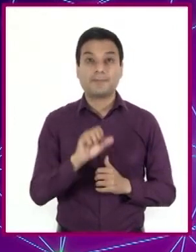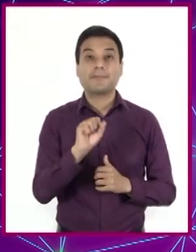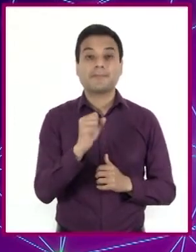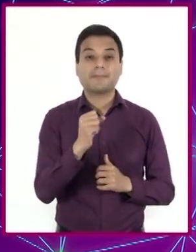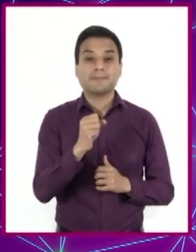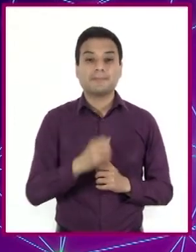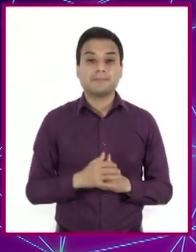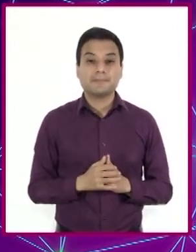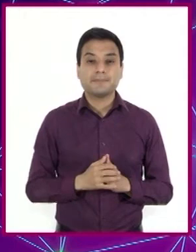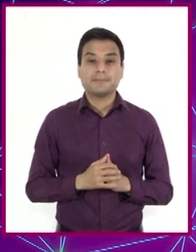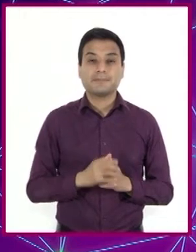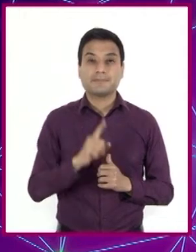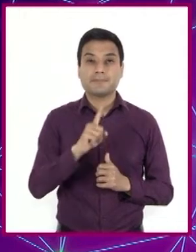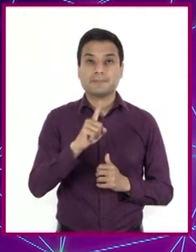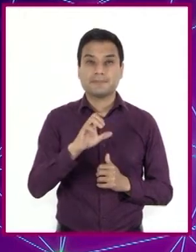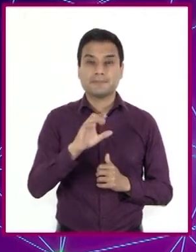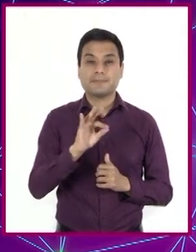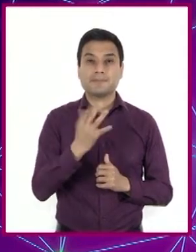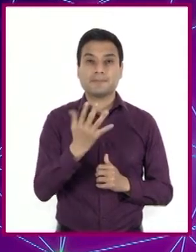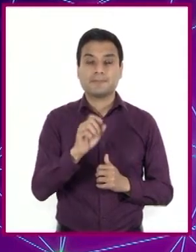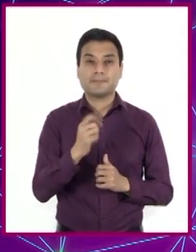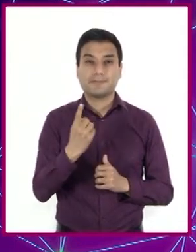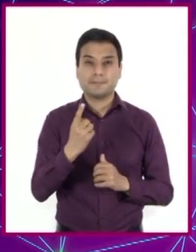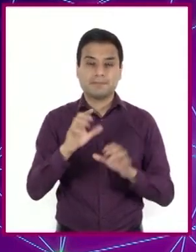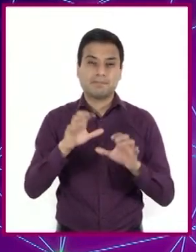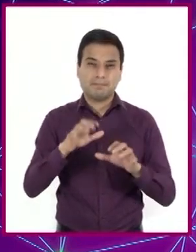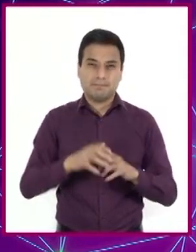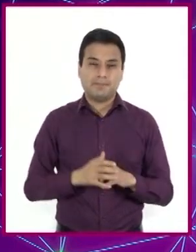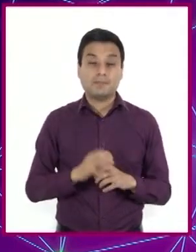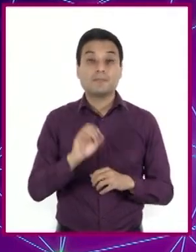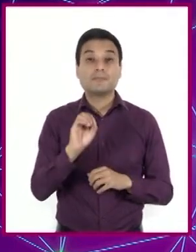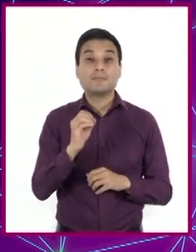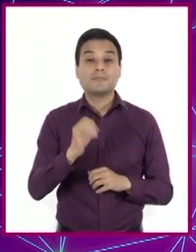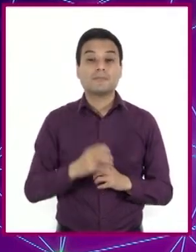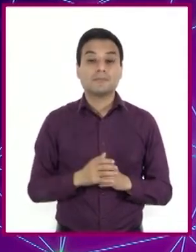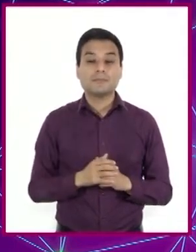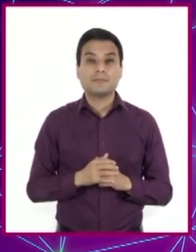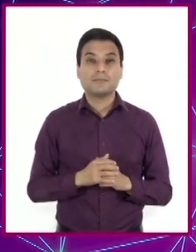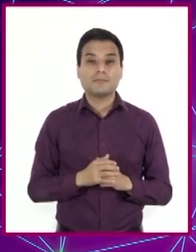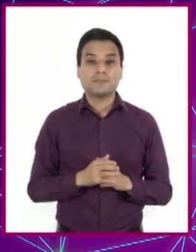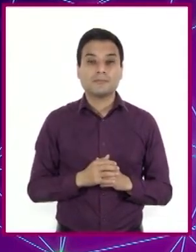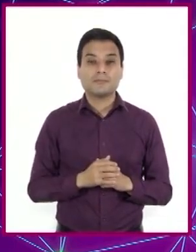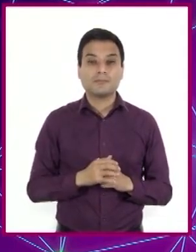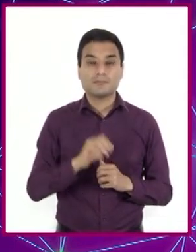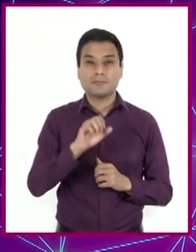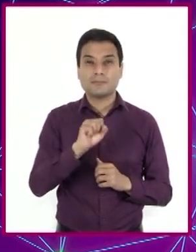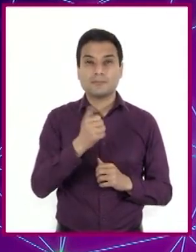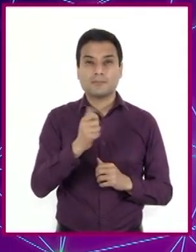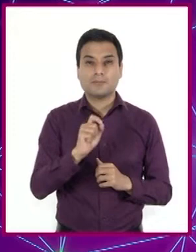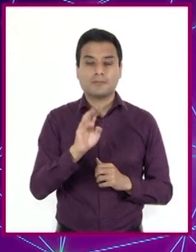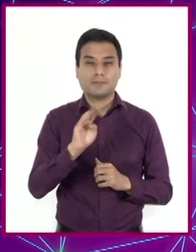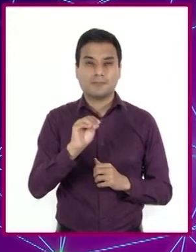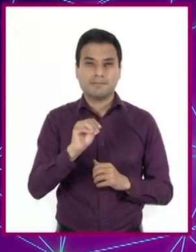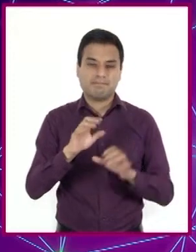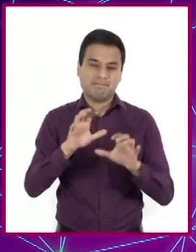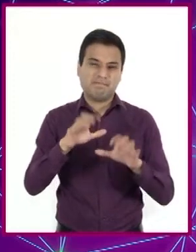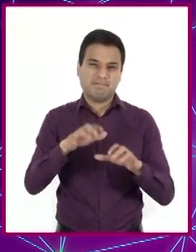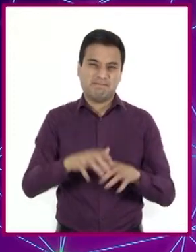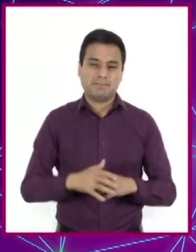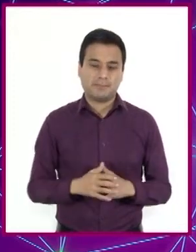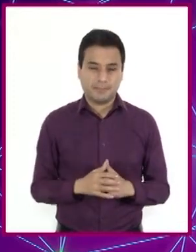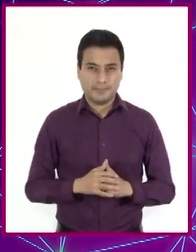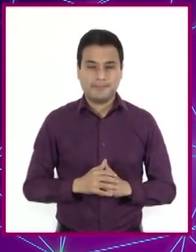septiembre, de 145.1 y en octubre el promedio fue de 66.9